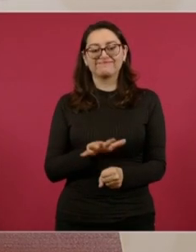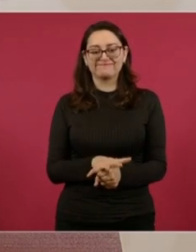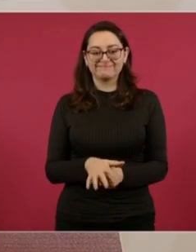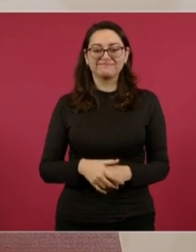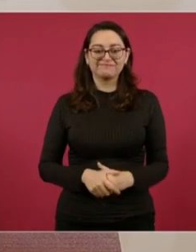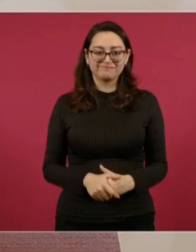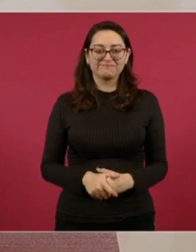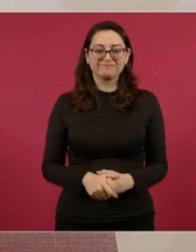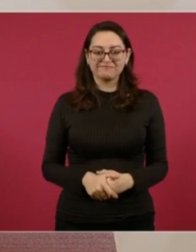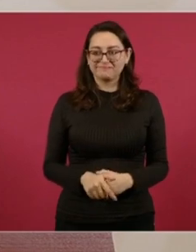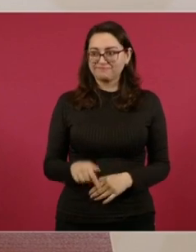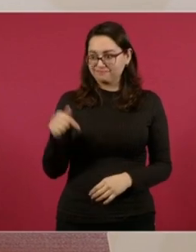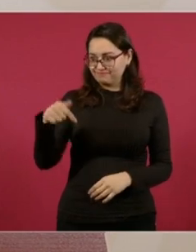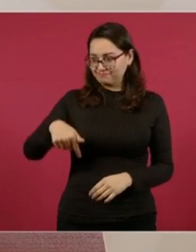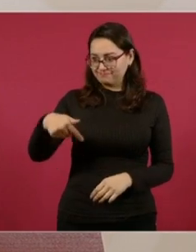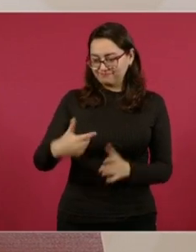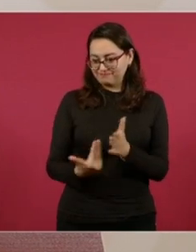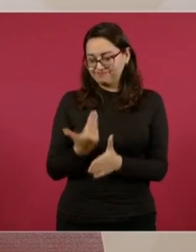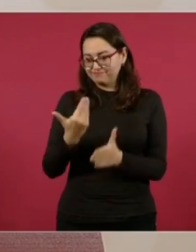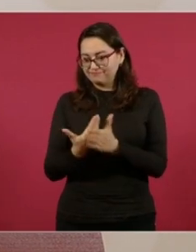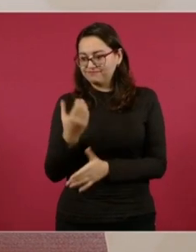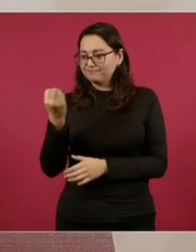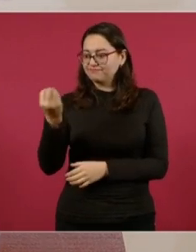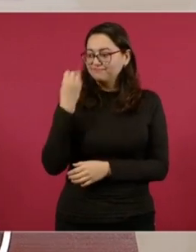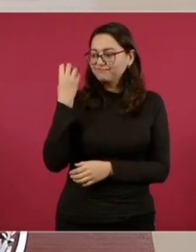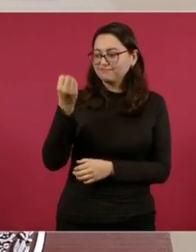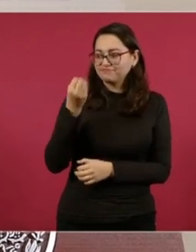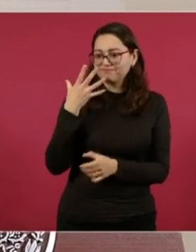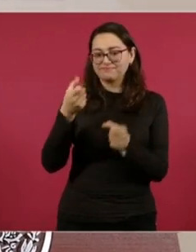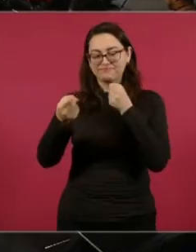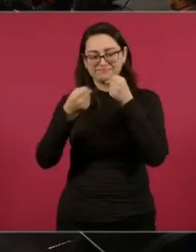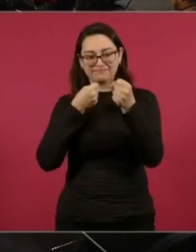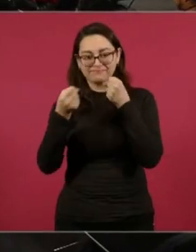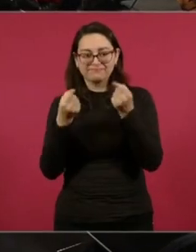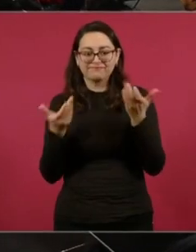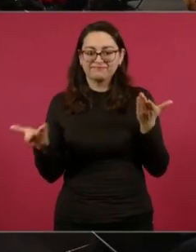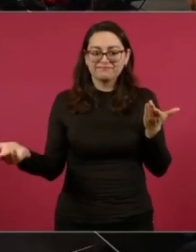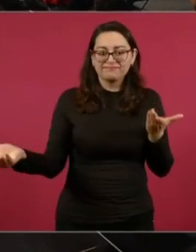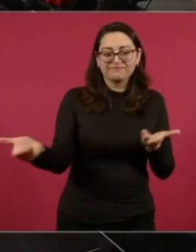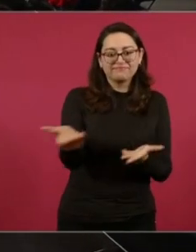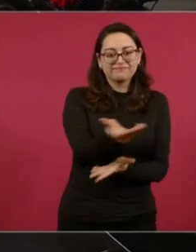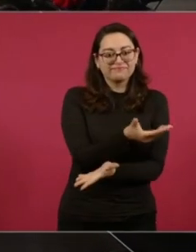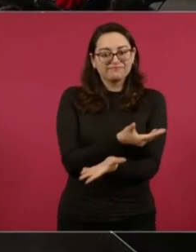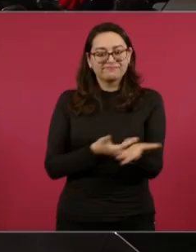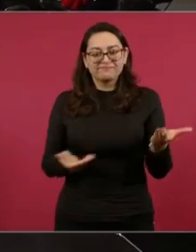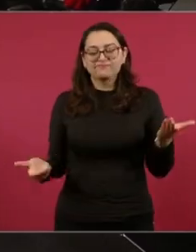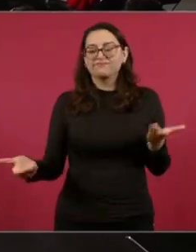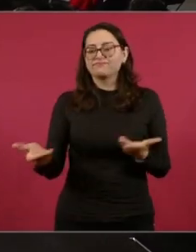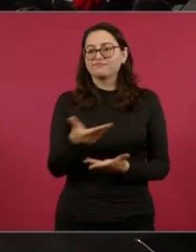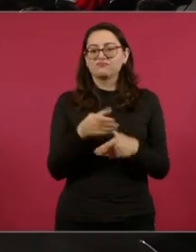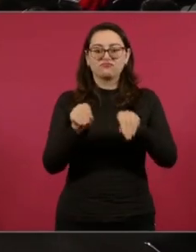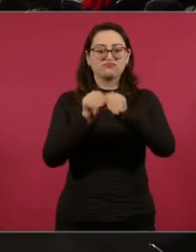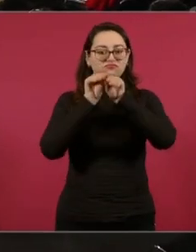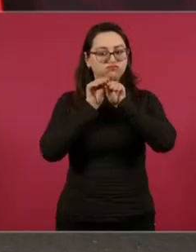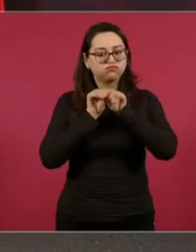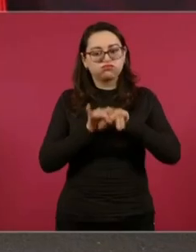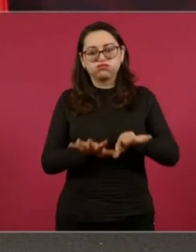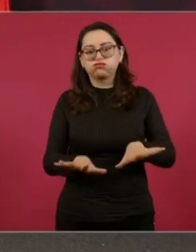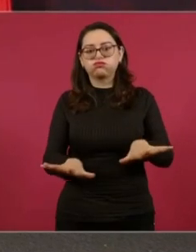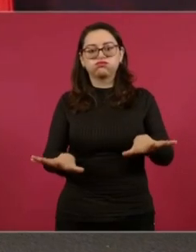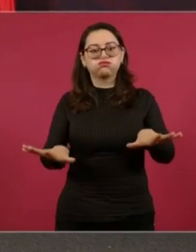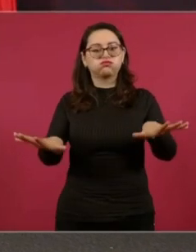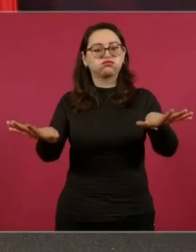este diálogo circular sea escuchado por